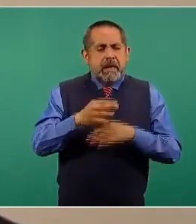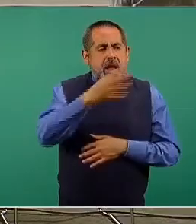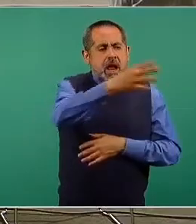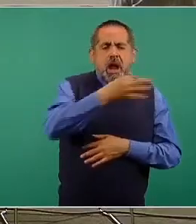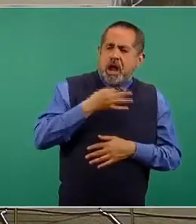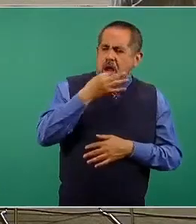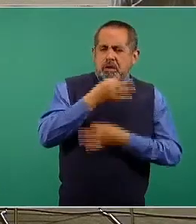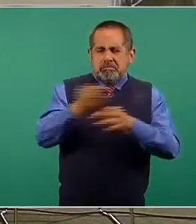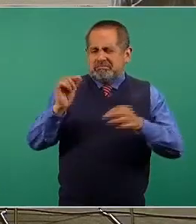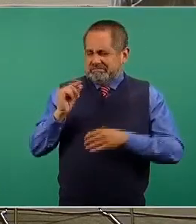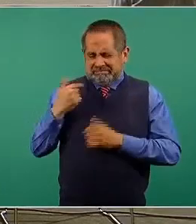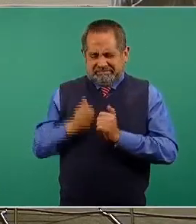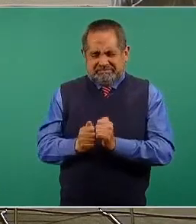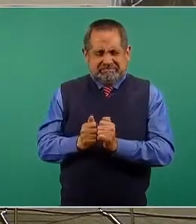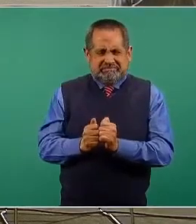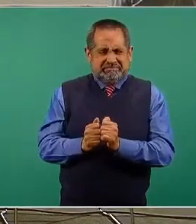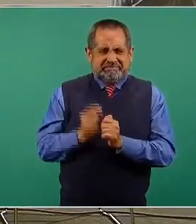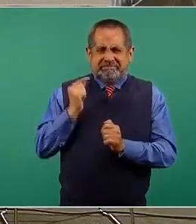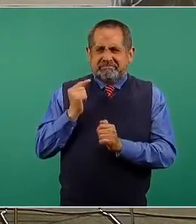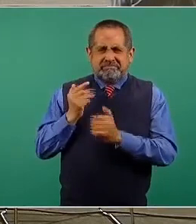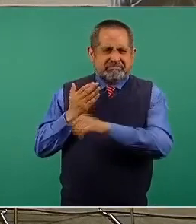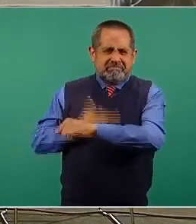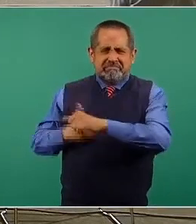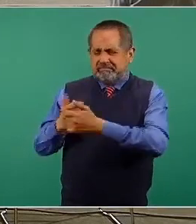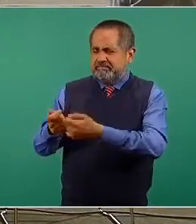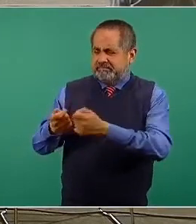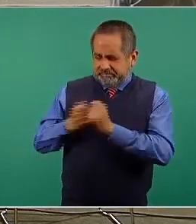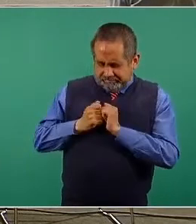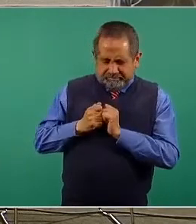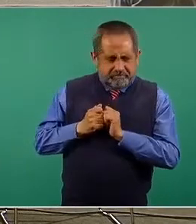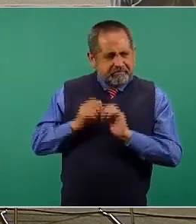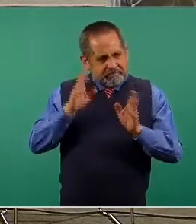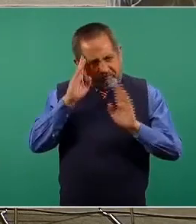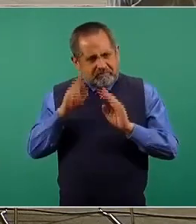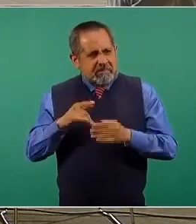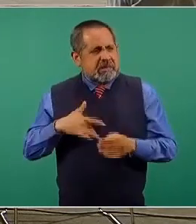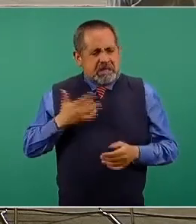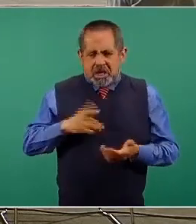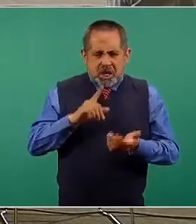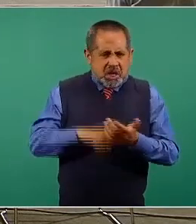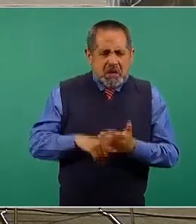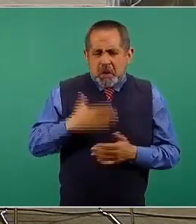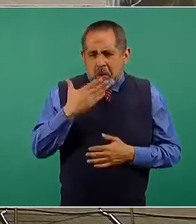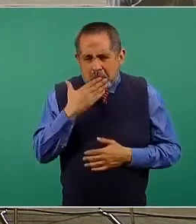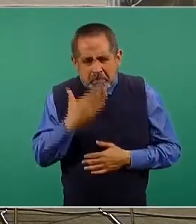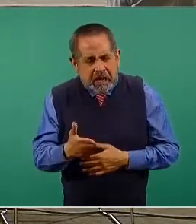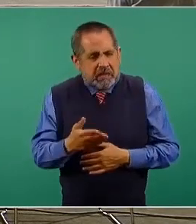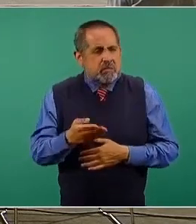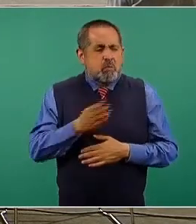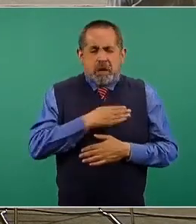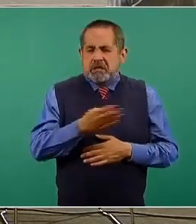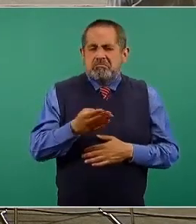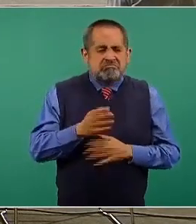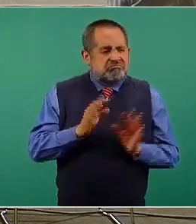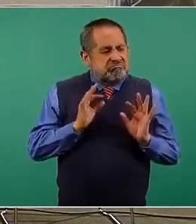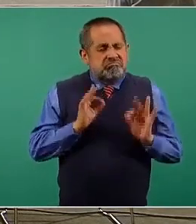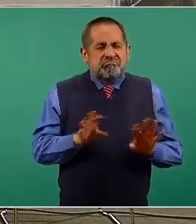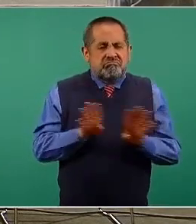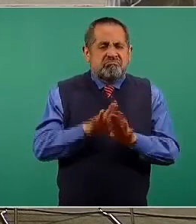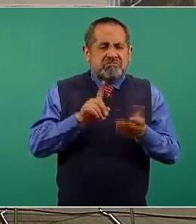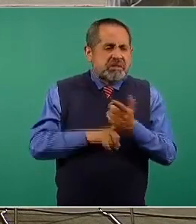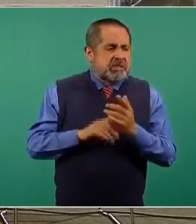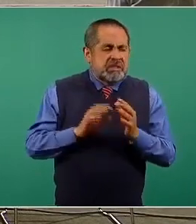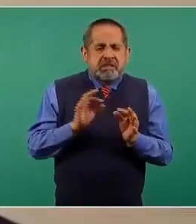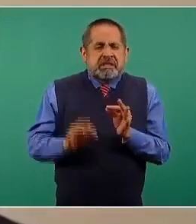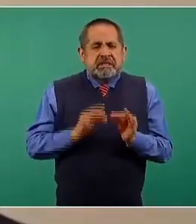mensaje en el transcurso de la tarde comentándonos que se encontraba con muy buen estado de ánimo, como lo ha estado en los